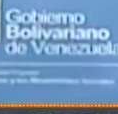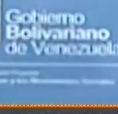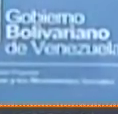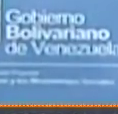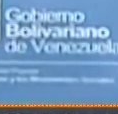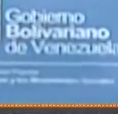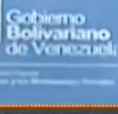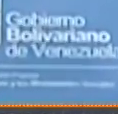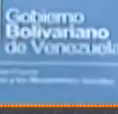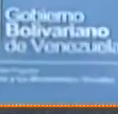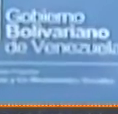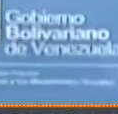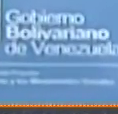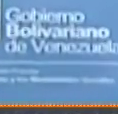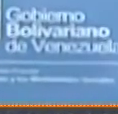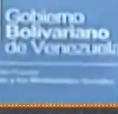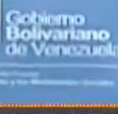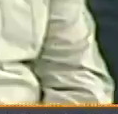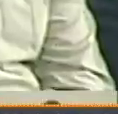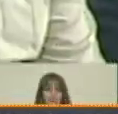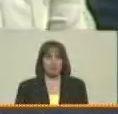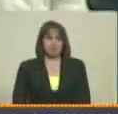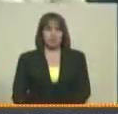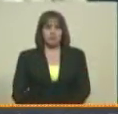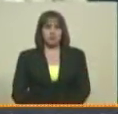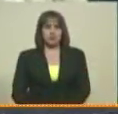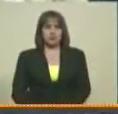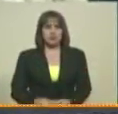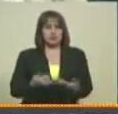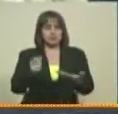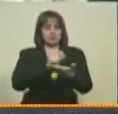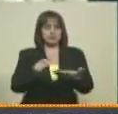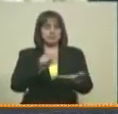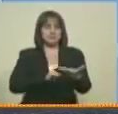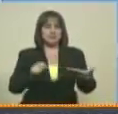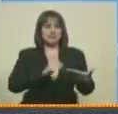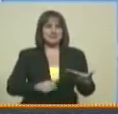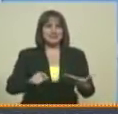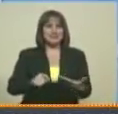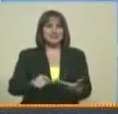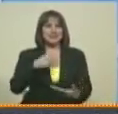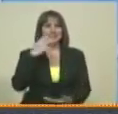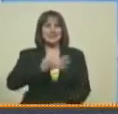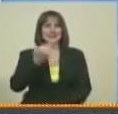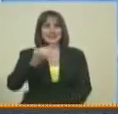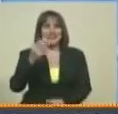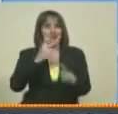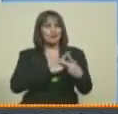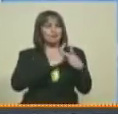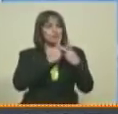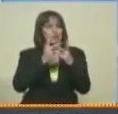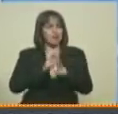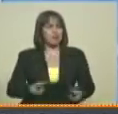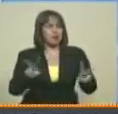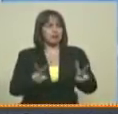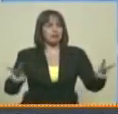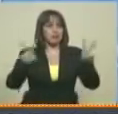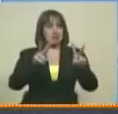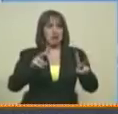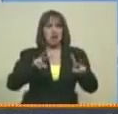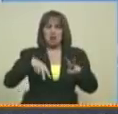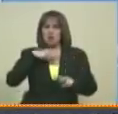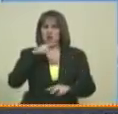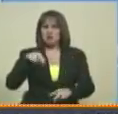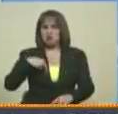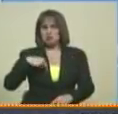Está escribiendo historia. Y la escribimos con la verdad, con valentía. Nosotros no le vamos a bajar la frente,